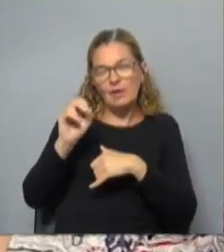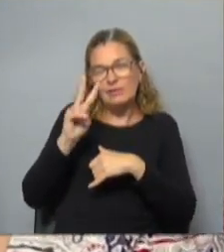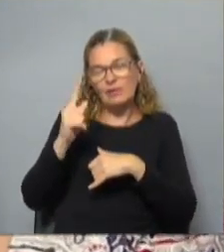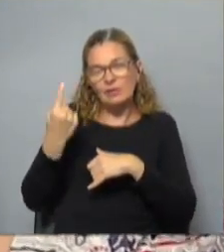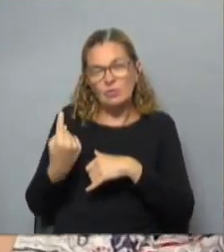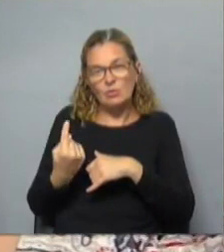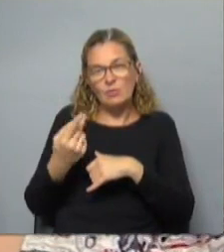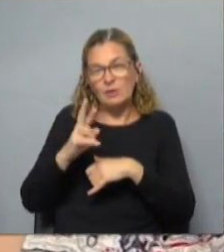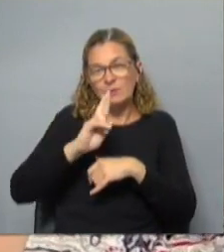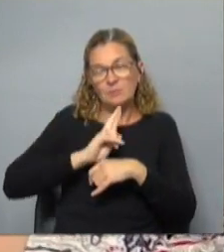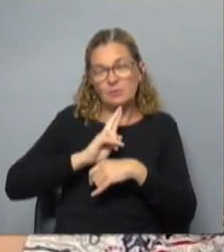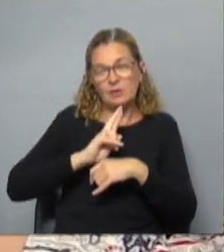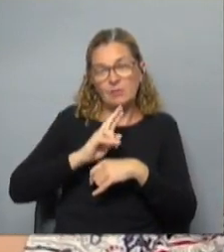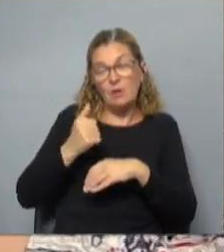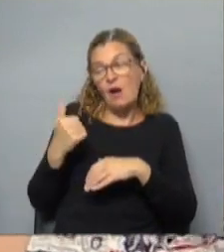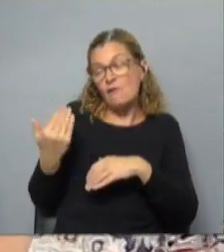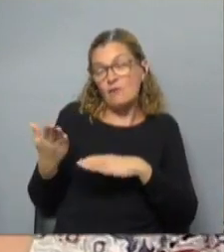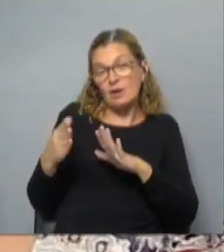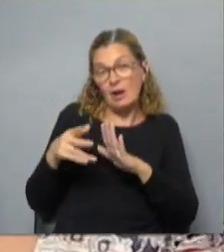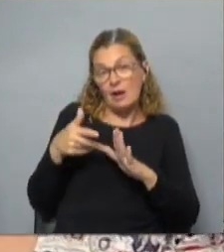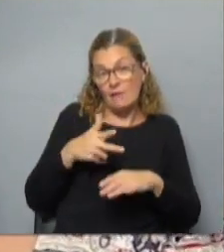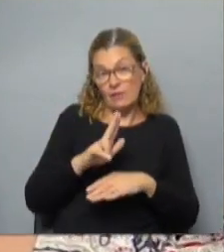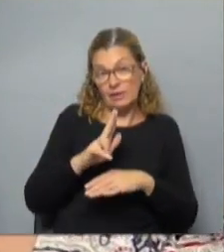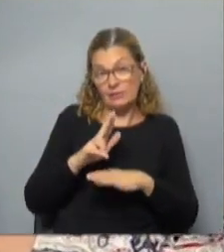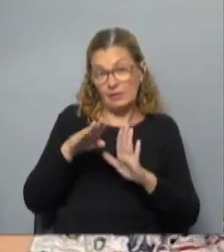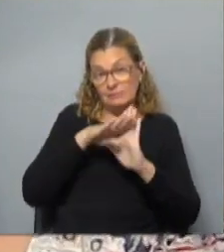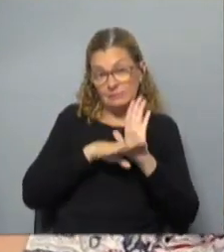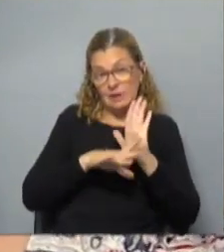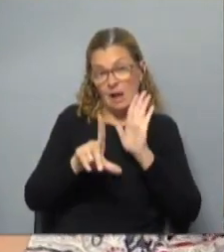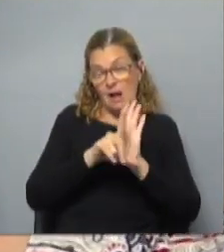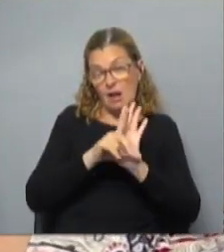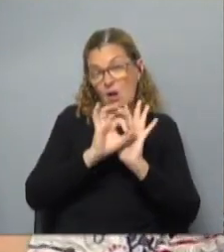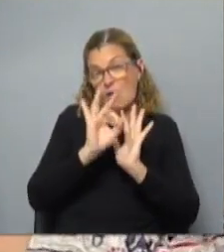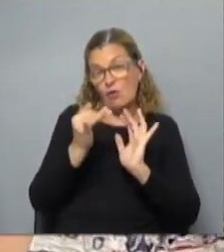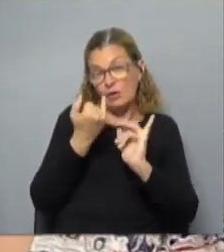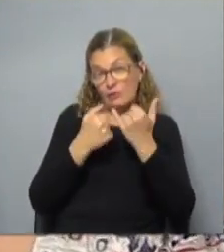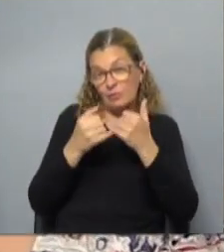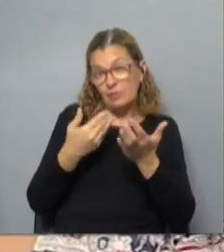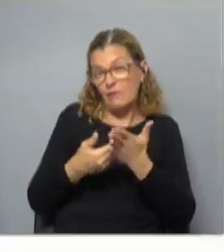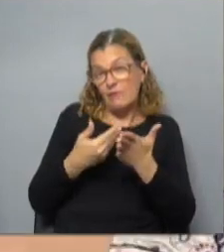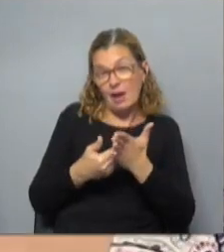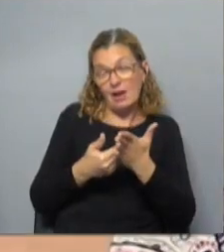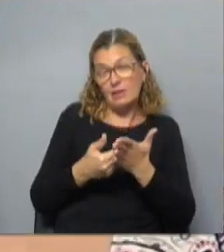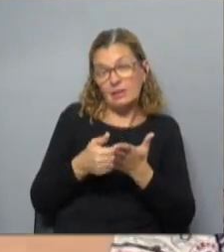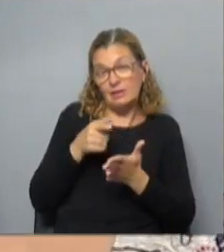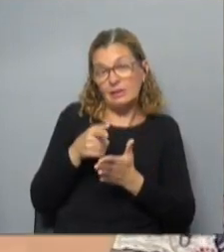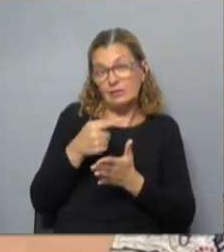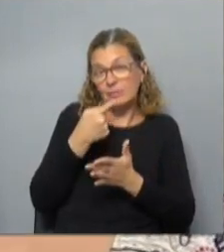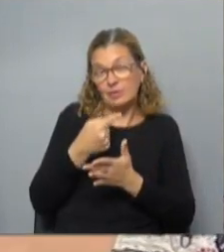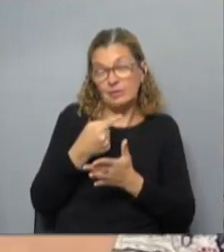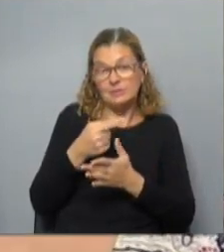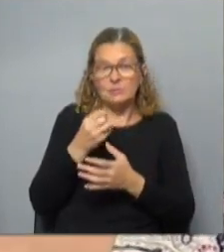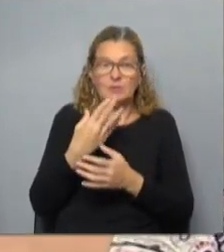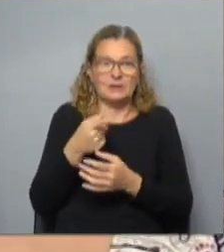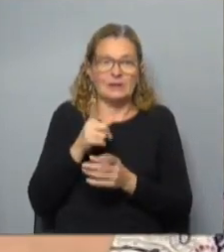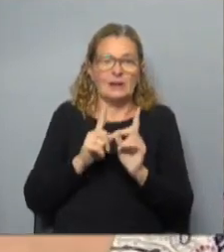que han sido respondidos bueno por fuera de los plazos que establece están establecidos en la ley o con información incompleta y esto queremos señalarlo porque es